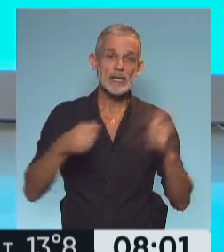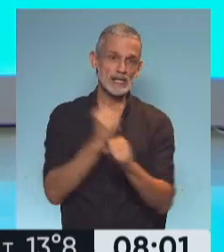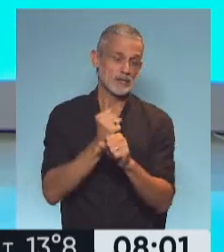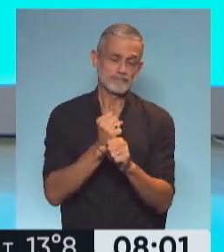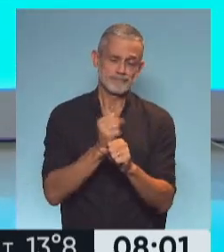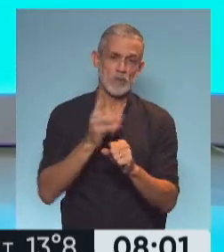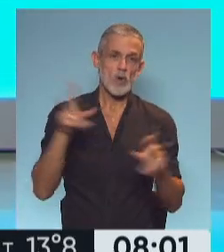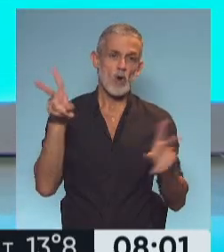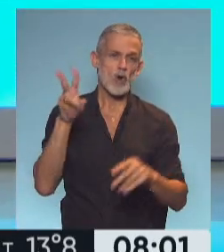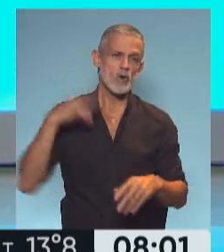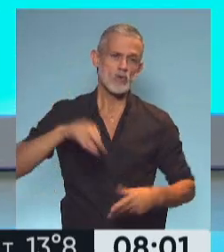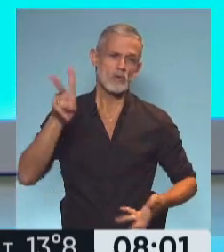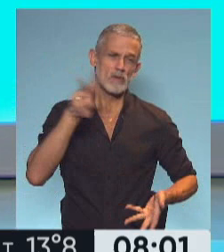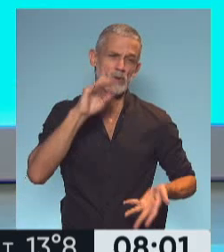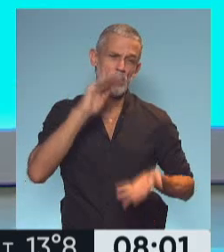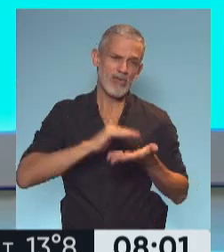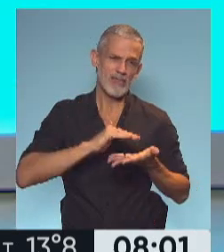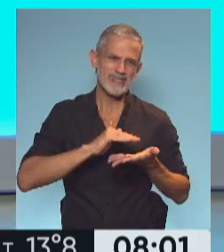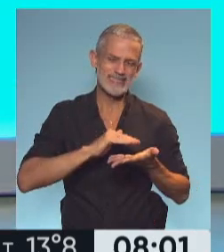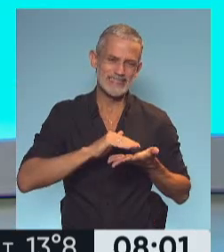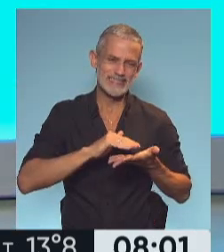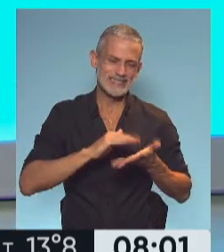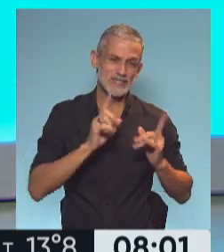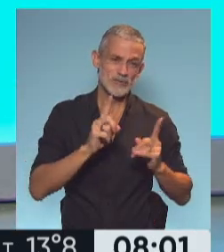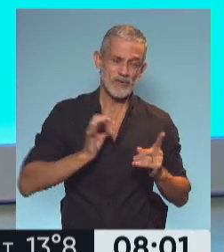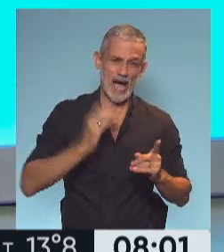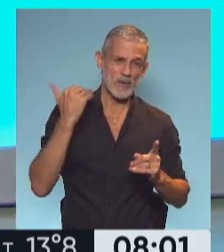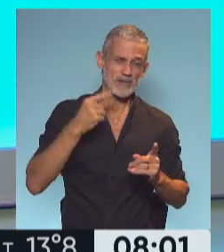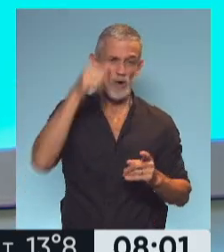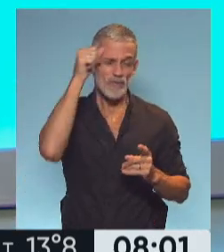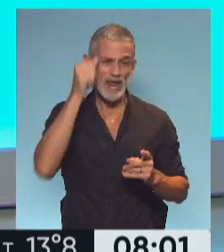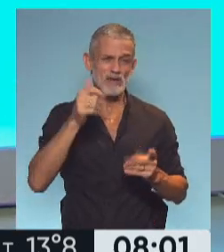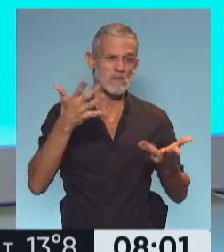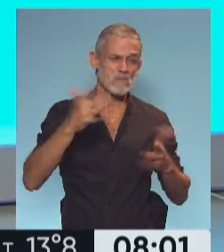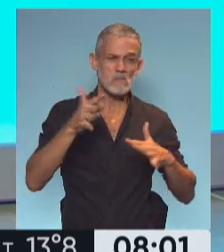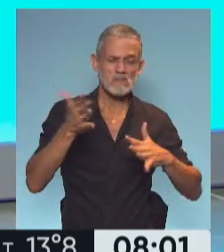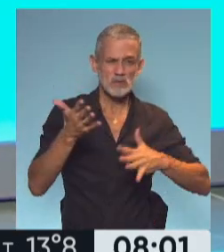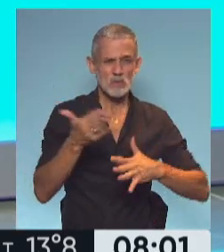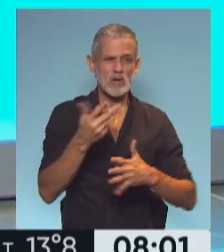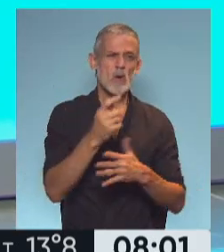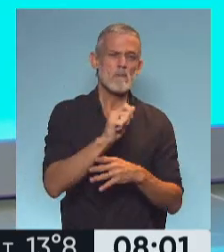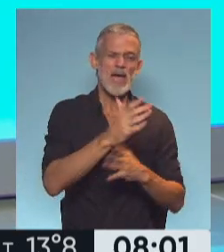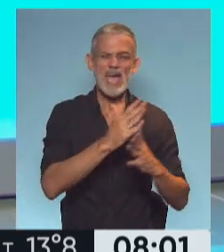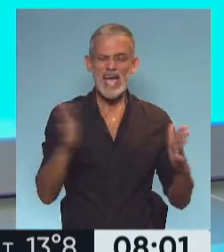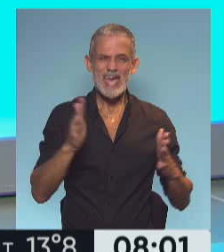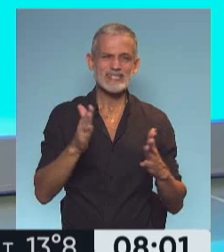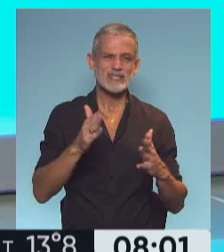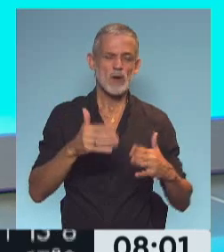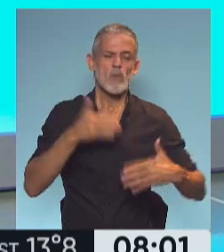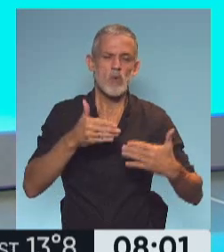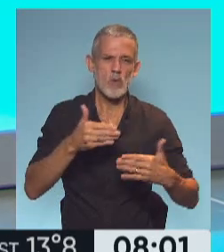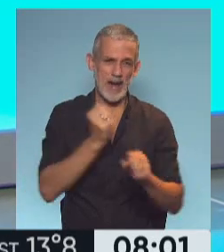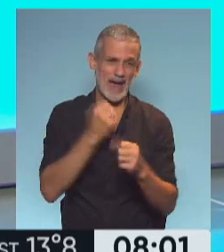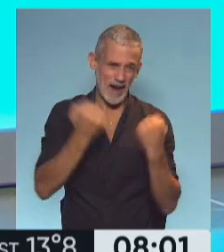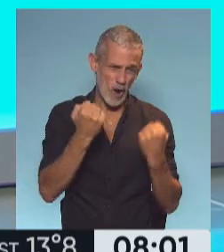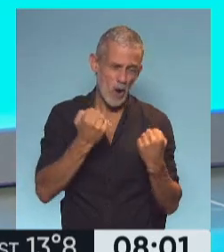sus ingresos durante el año pasado. Y no ha cambiado mucho durante el verano, no ha servido estos meses de pequeña reactivación